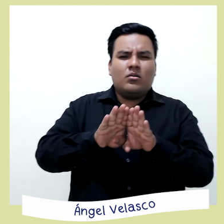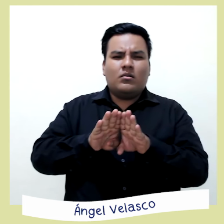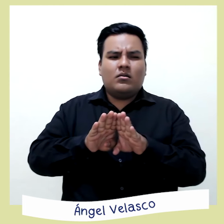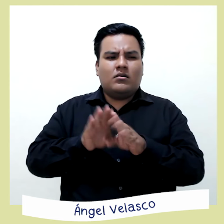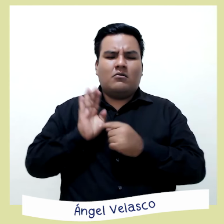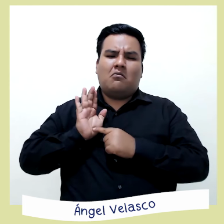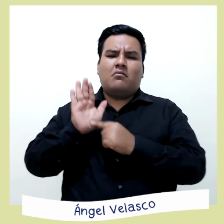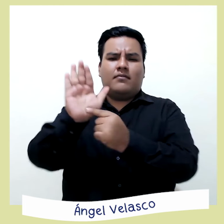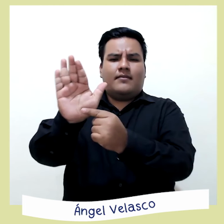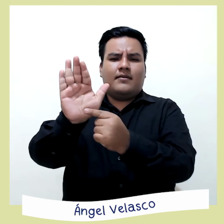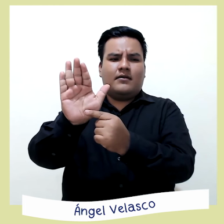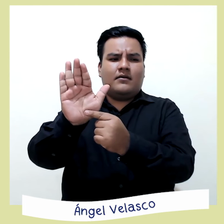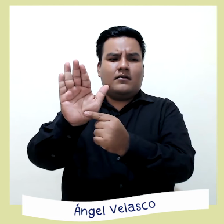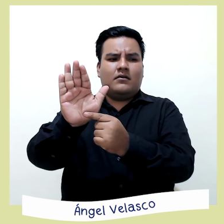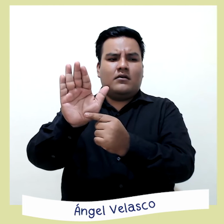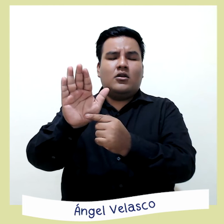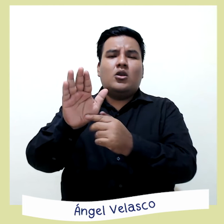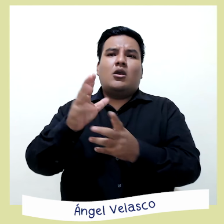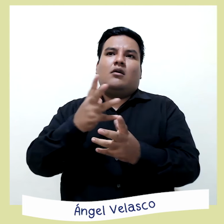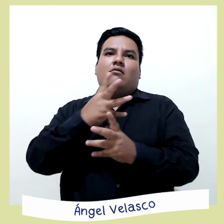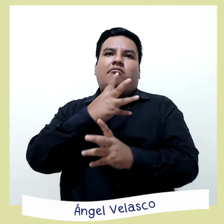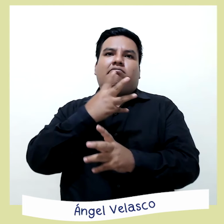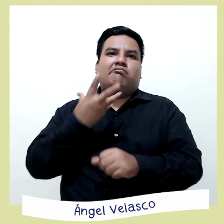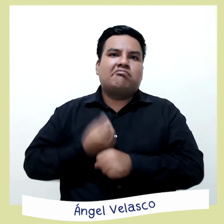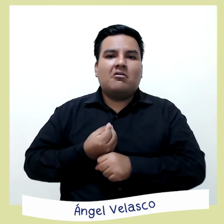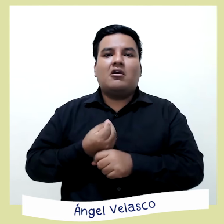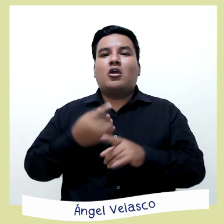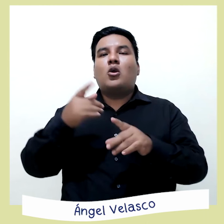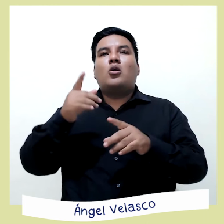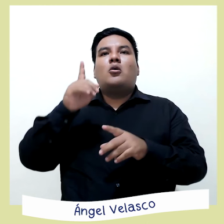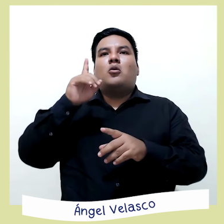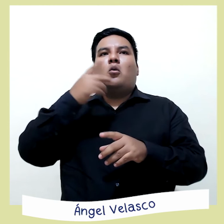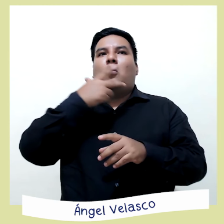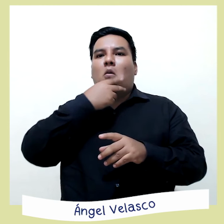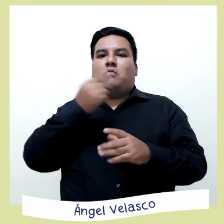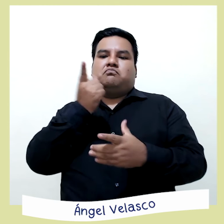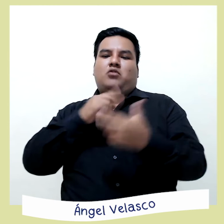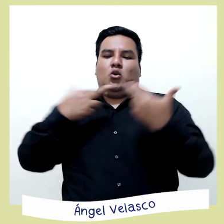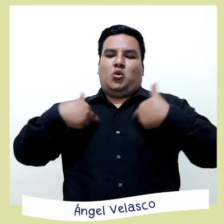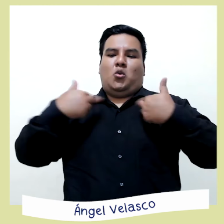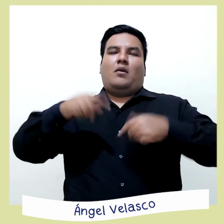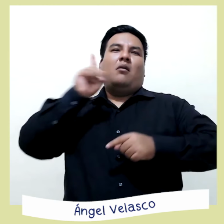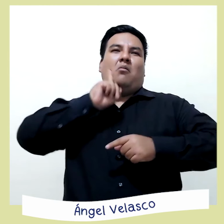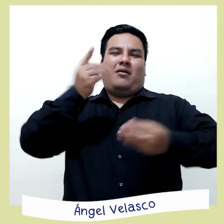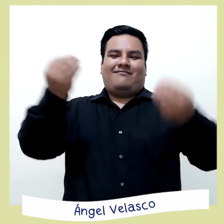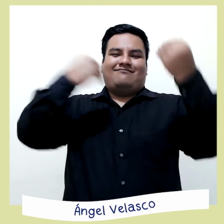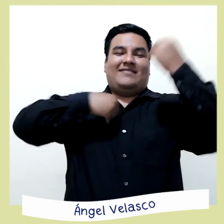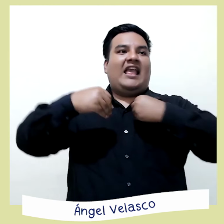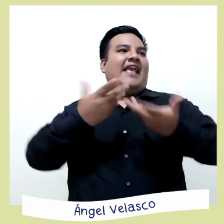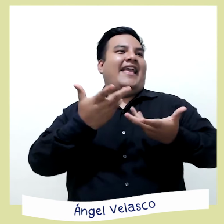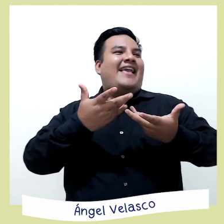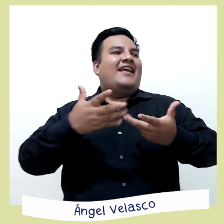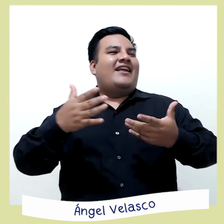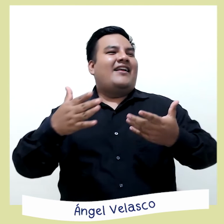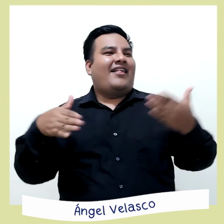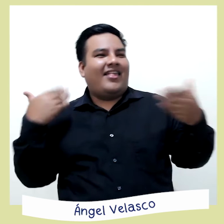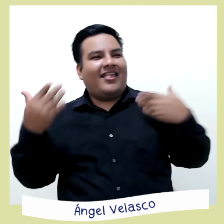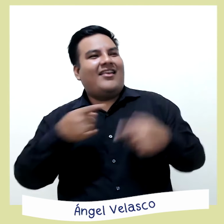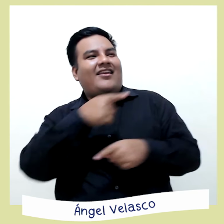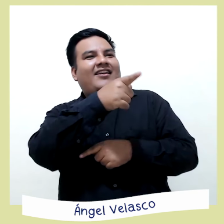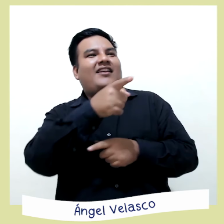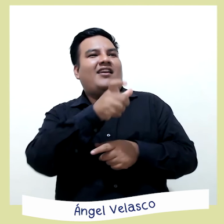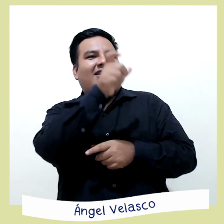personas para ser integradas a la sociedad ha sido presentar gays o travestis en los